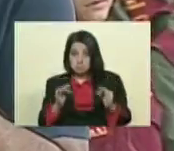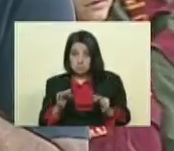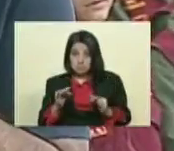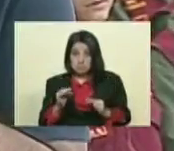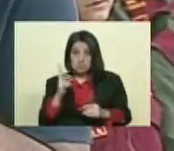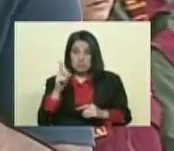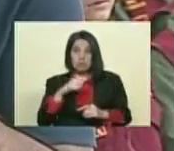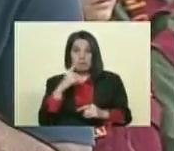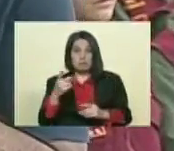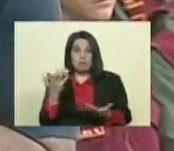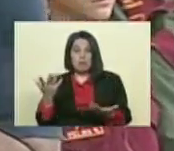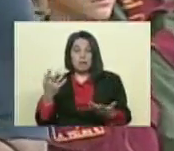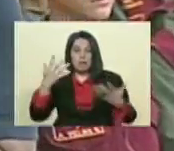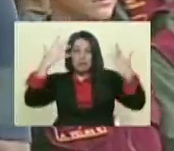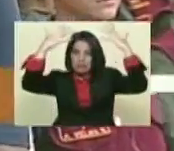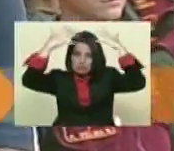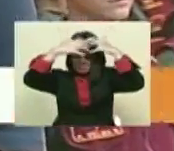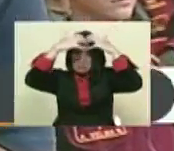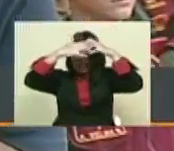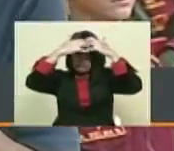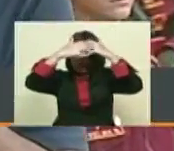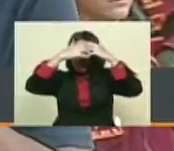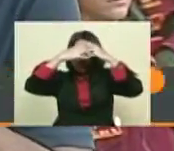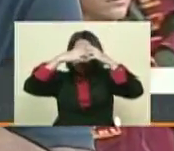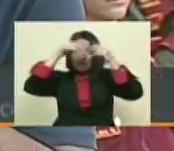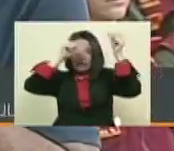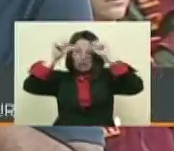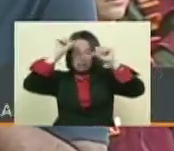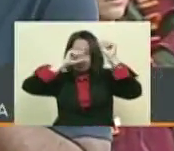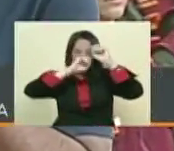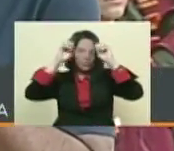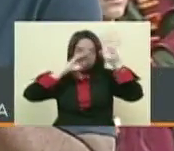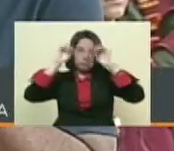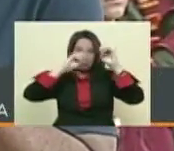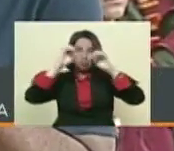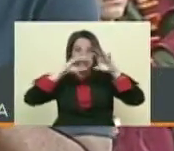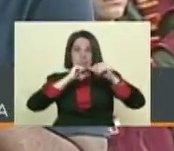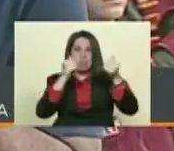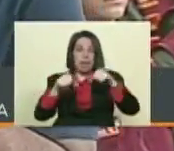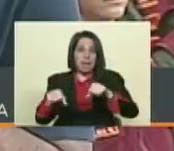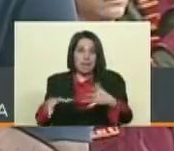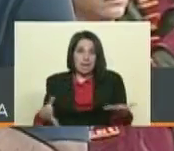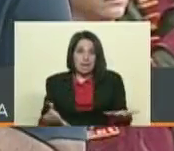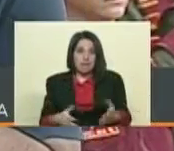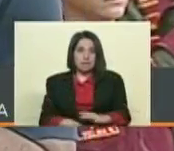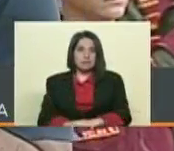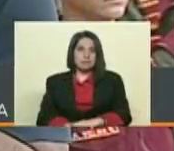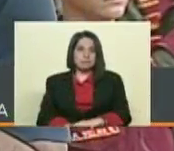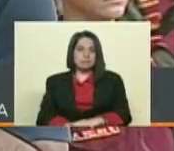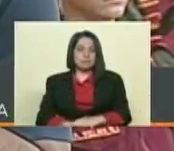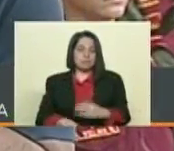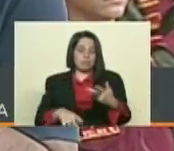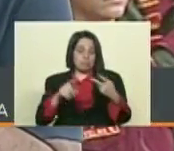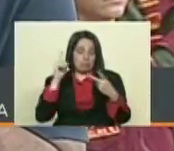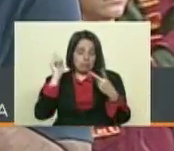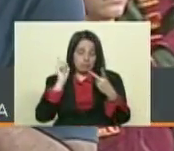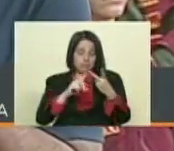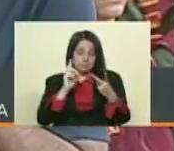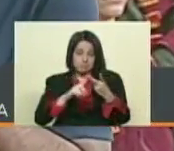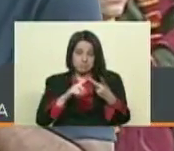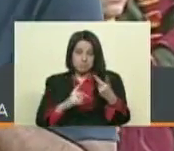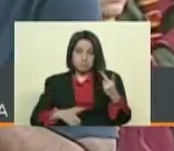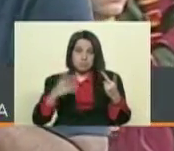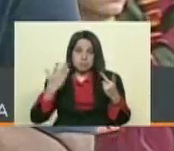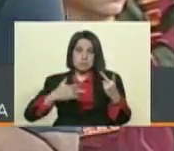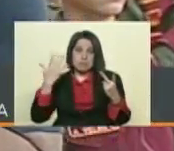se expresan por una alteración neuroquímica en el cerebro que produce una serie de síntomas. El segundo gran renglón, que es un producto de la